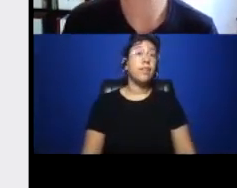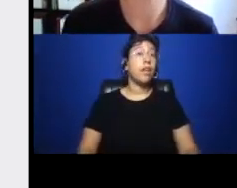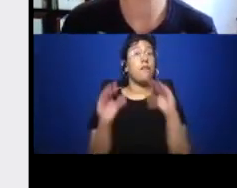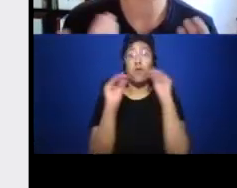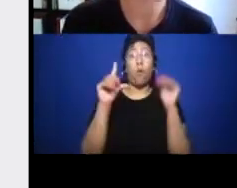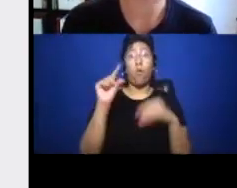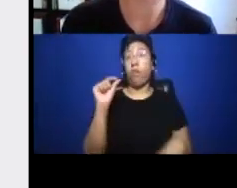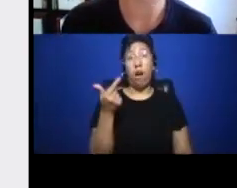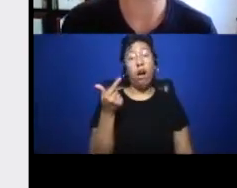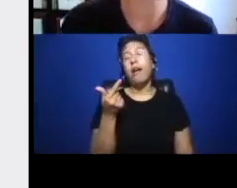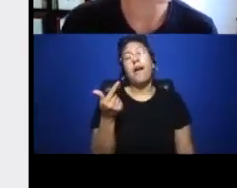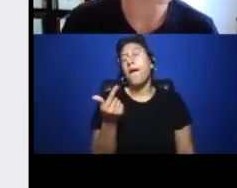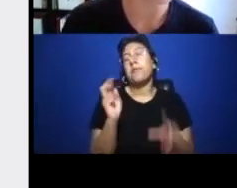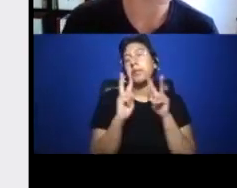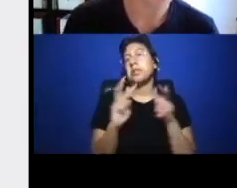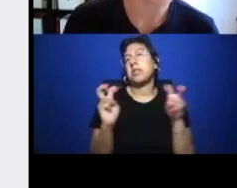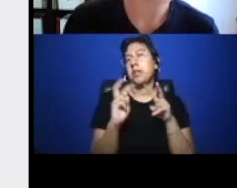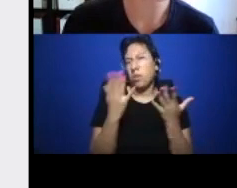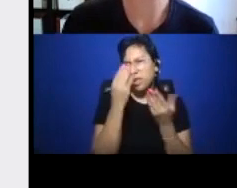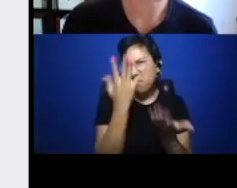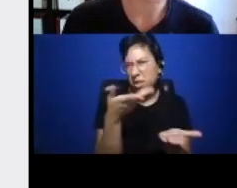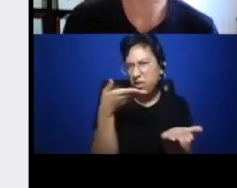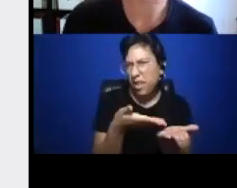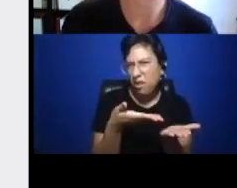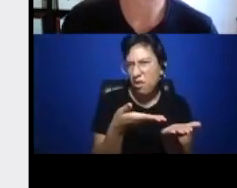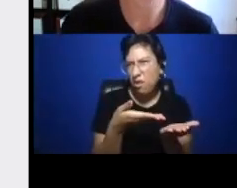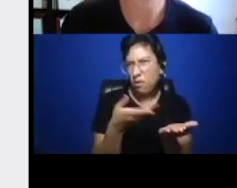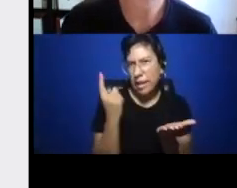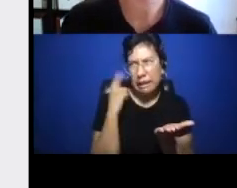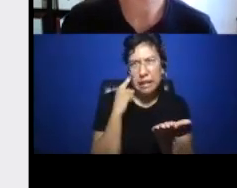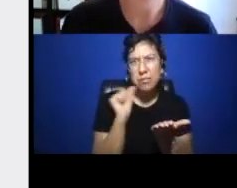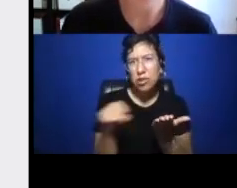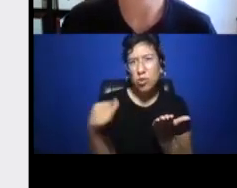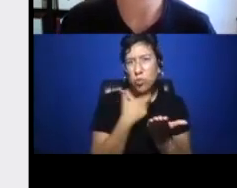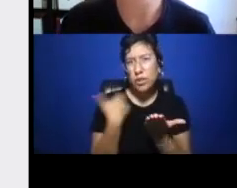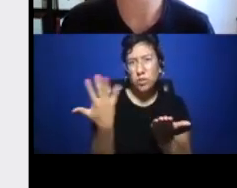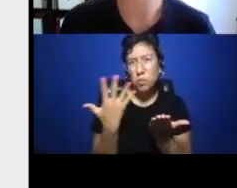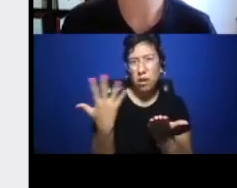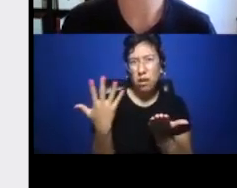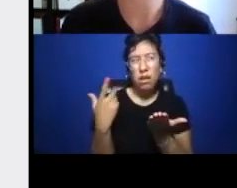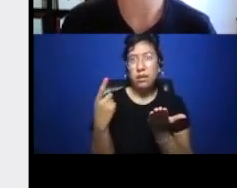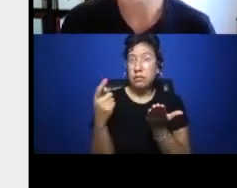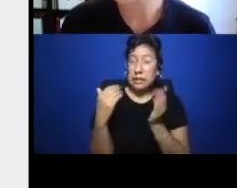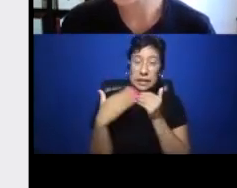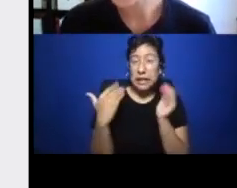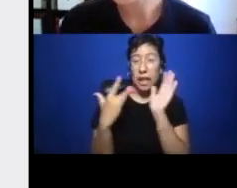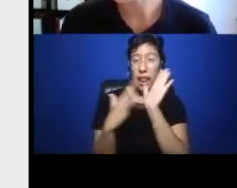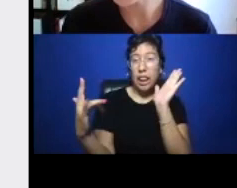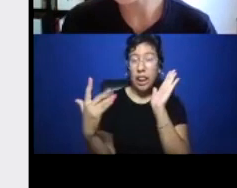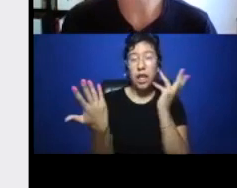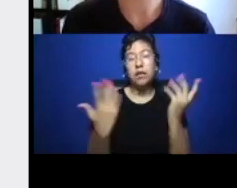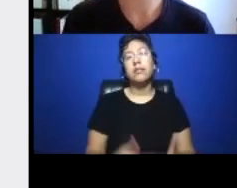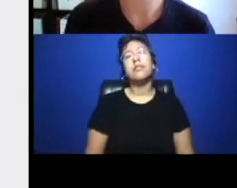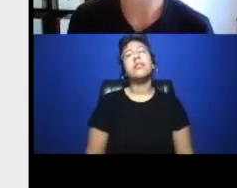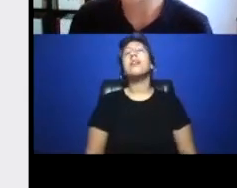Si no hay ningún registro, entonces puedes evaluar cuál es la información de esa cuenta, cuáles son los riesgos potenciales, ¿verdad?